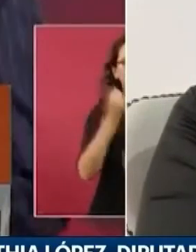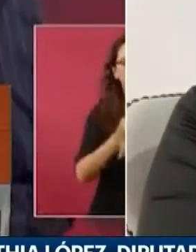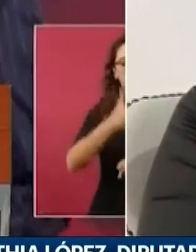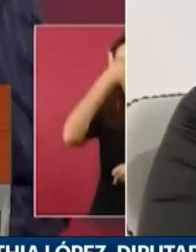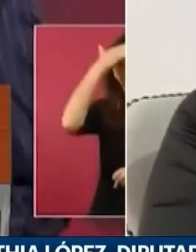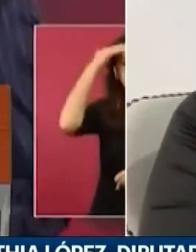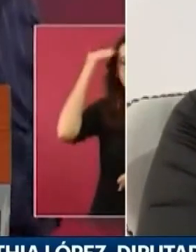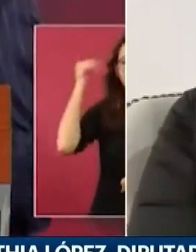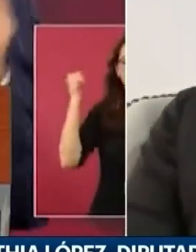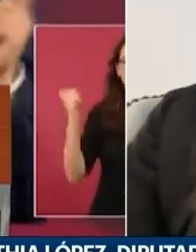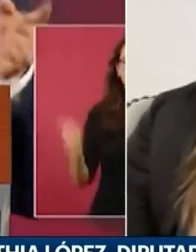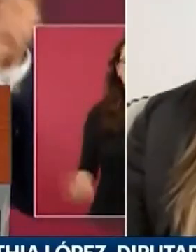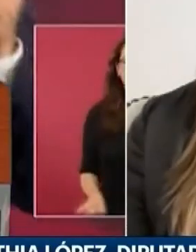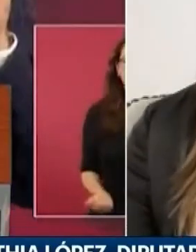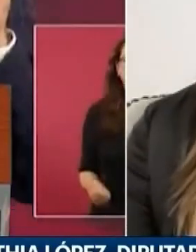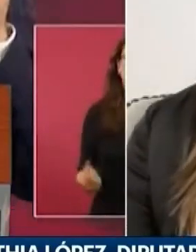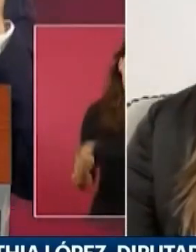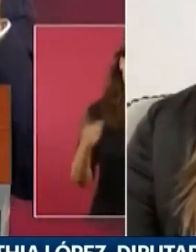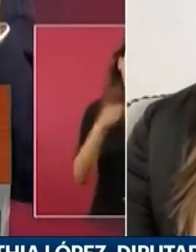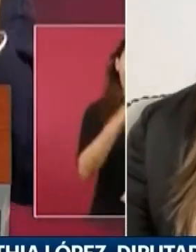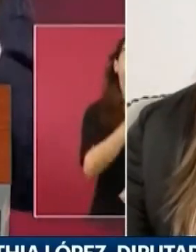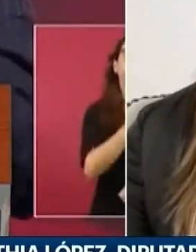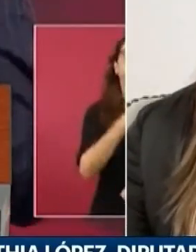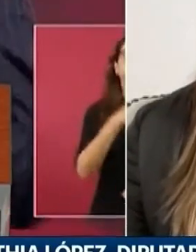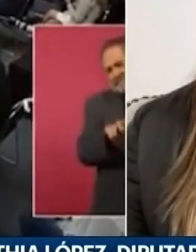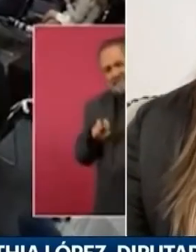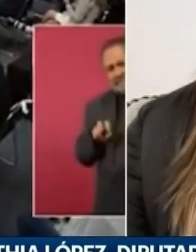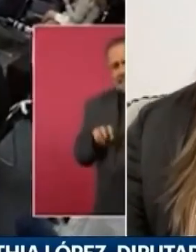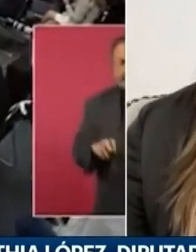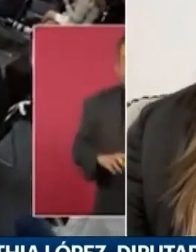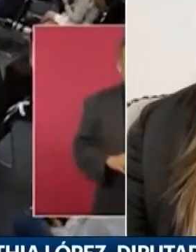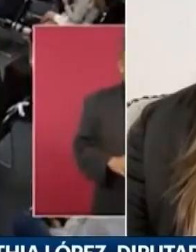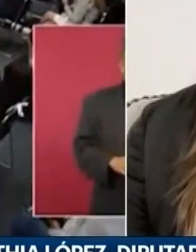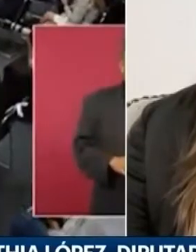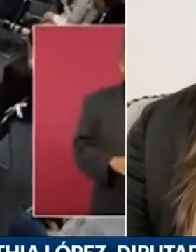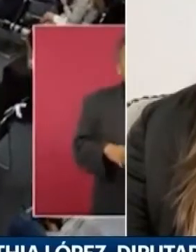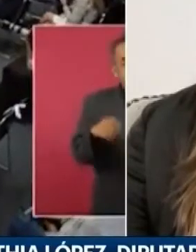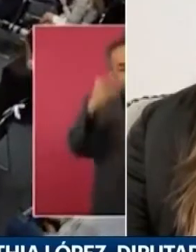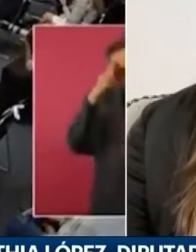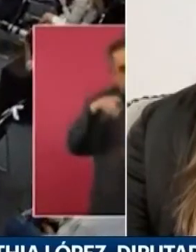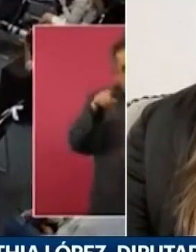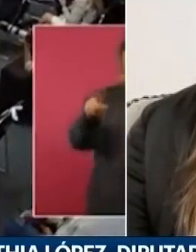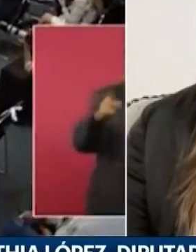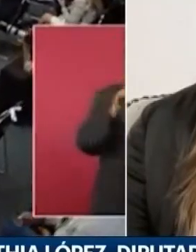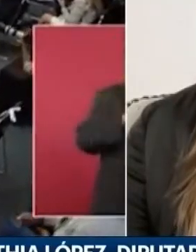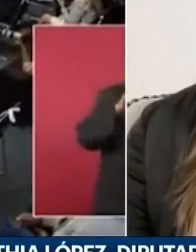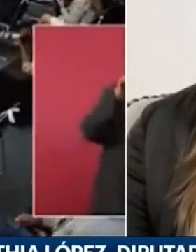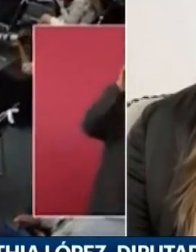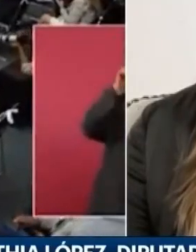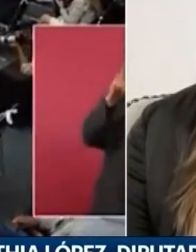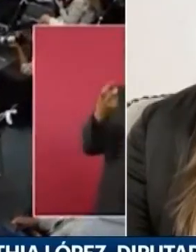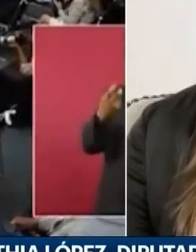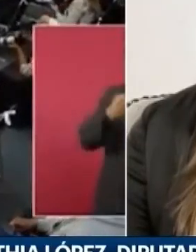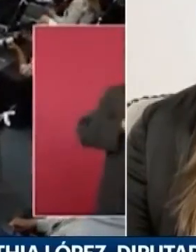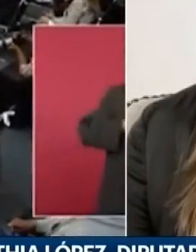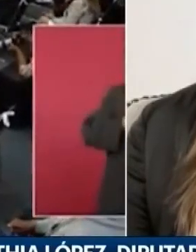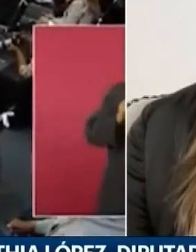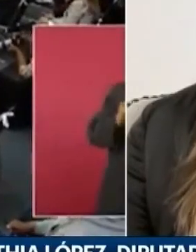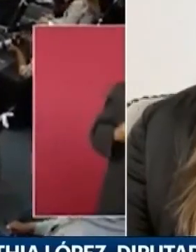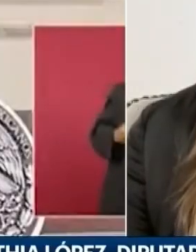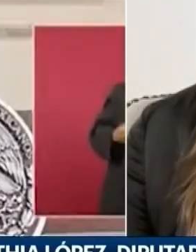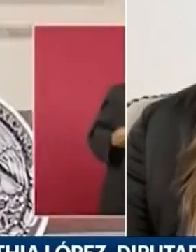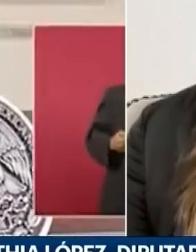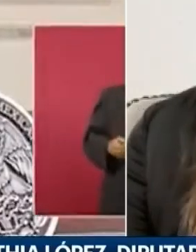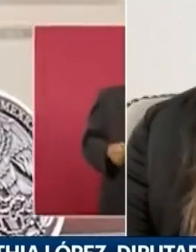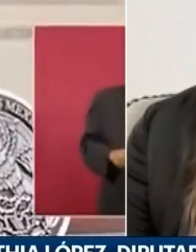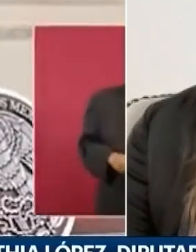a ustedes, les agradezco mucho este espacio y bueno, pues un saludo a todos los hermanos peruanos,